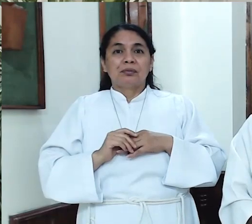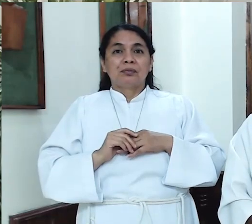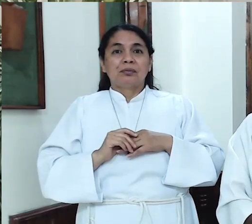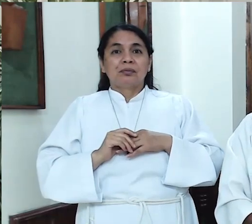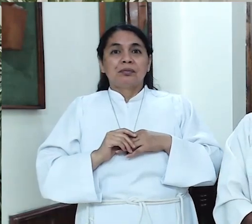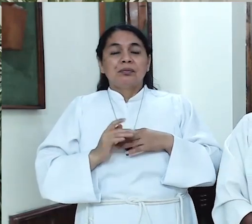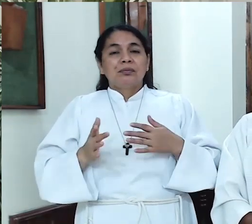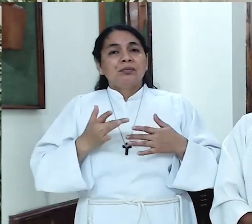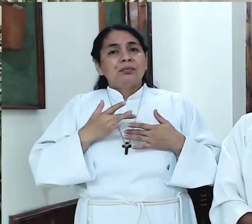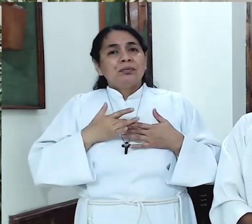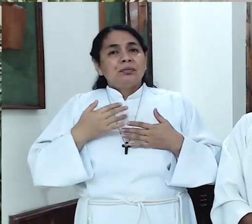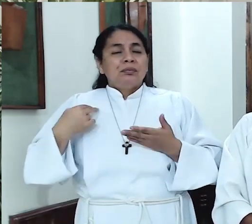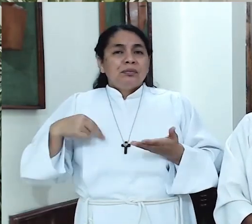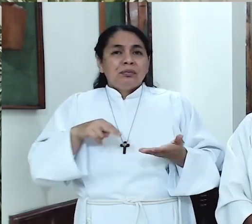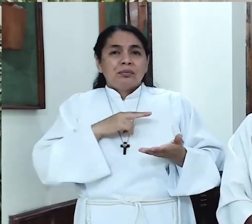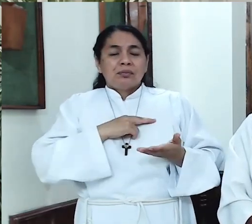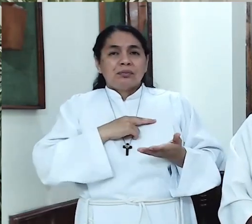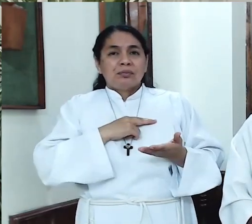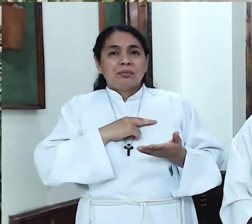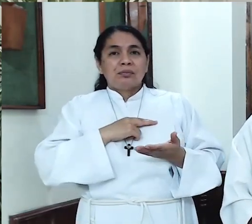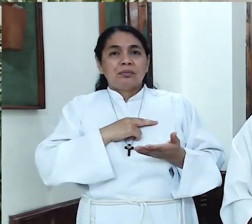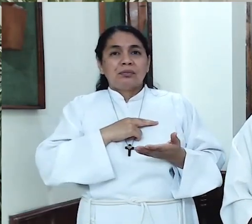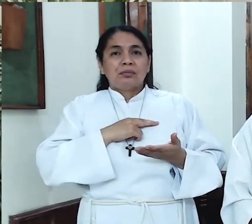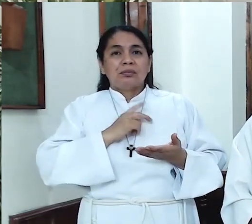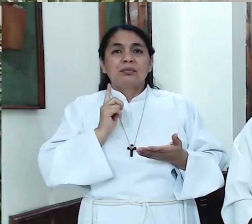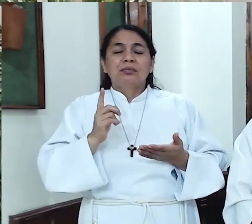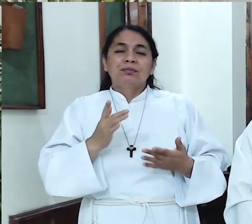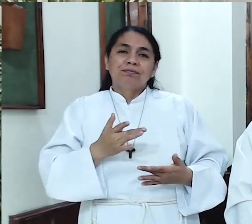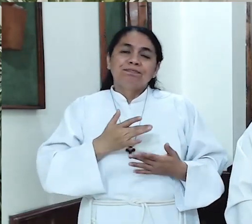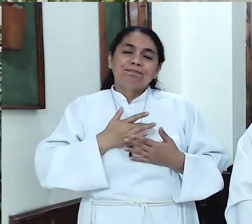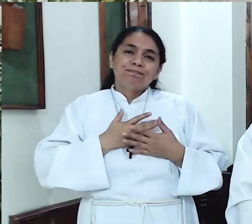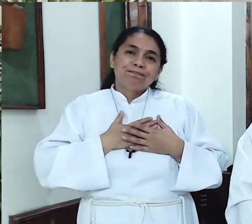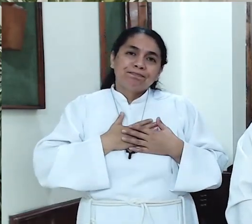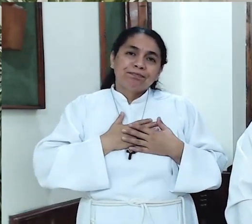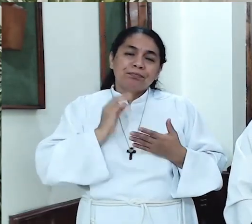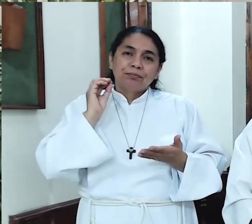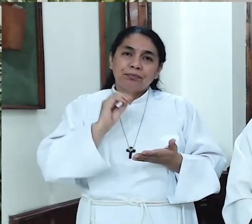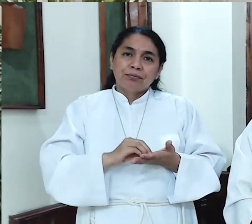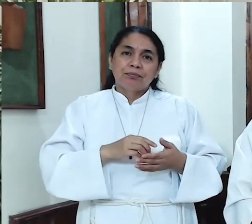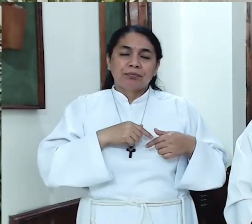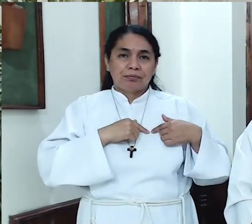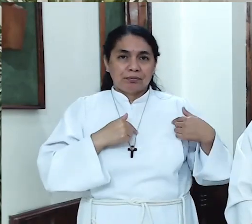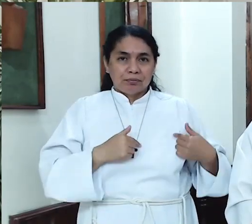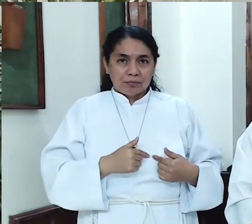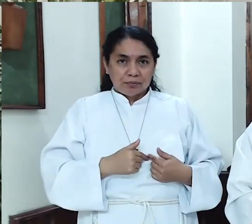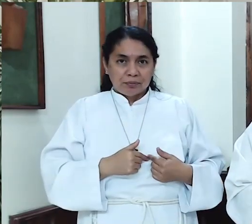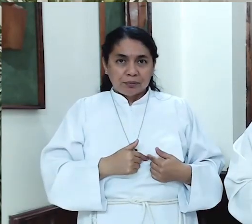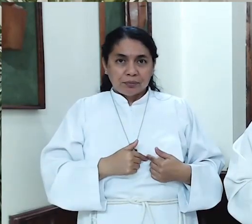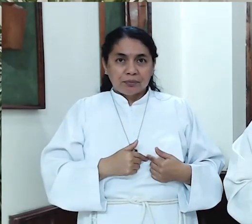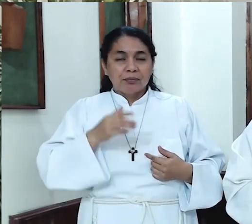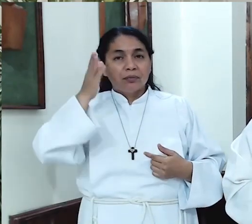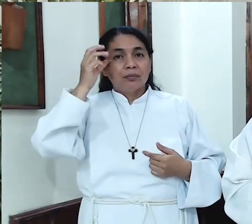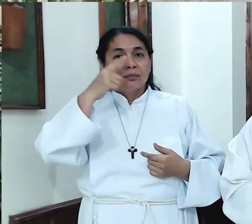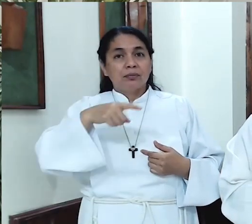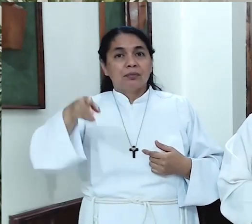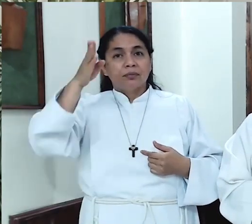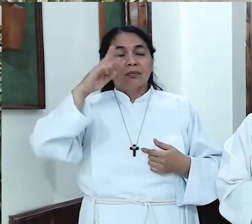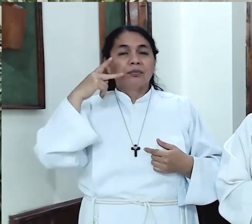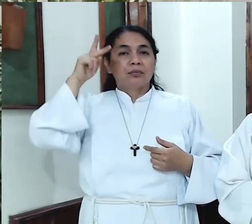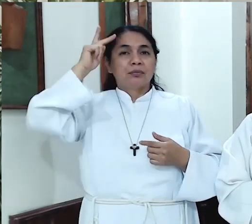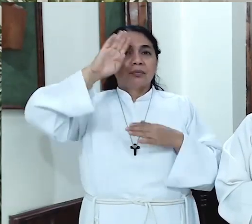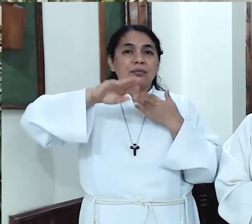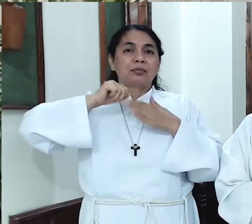se compadece de nosotros, pero una compasión donde pone su corazón. ¿Creen ustedes en Dios